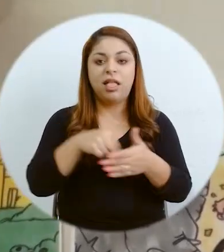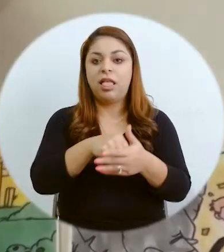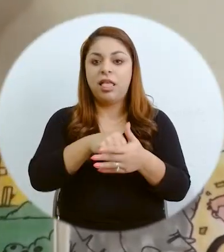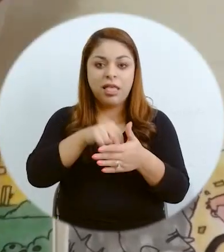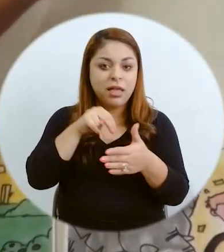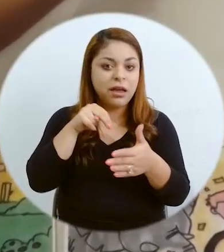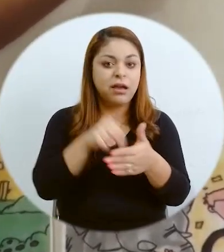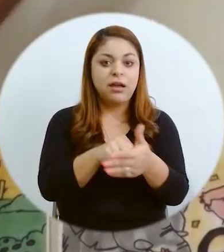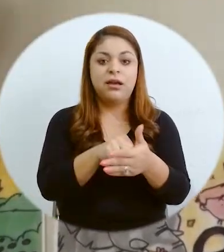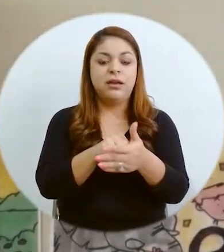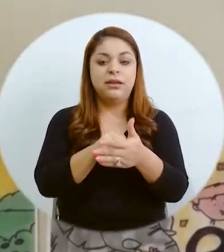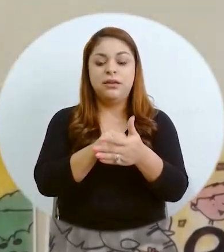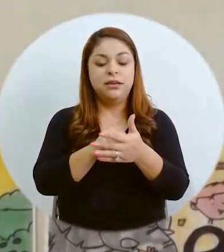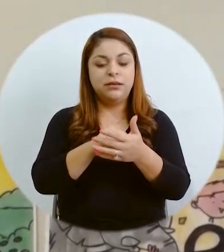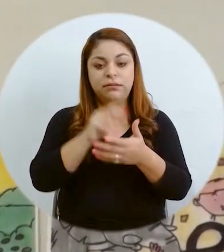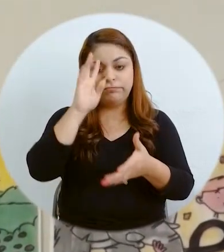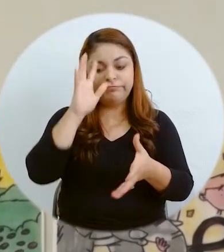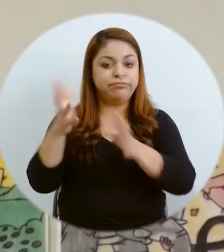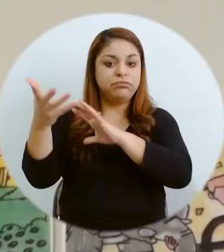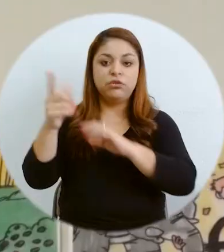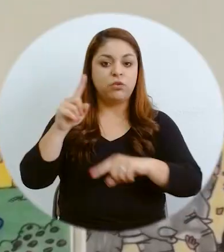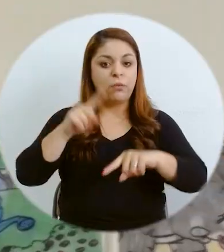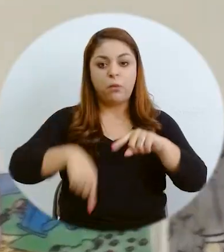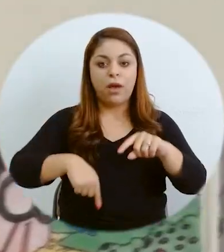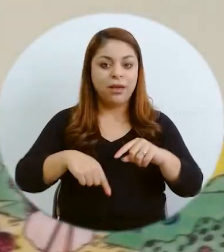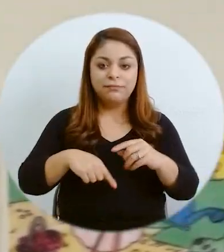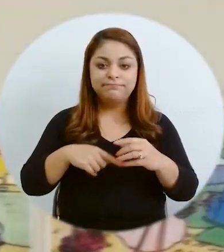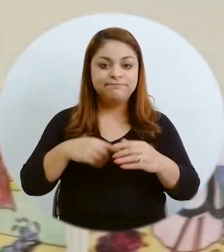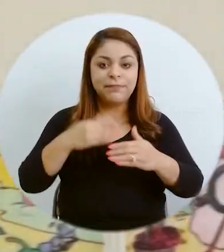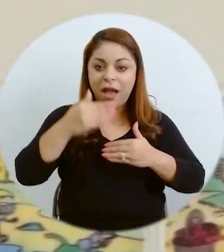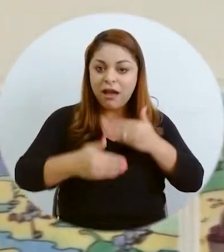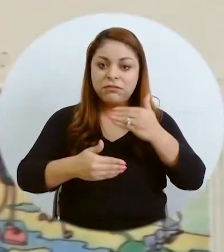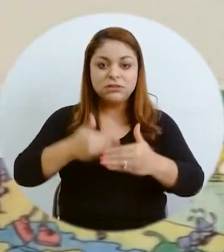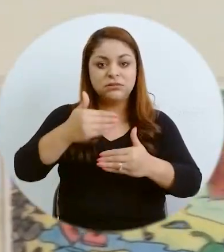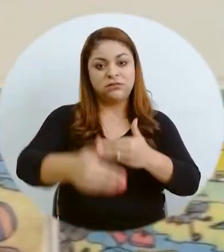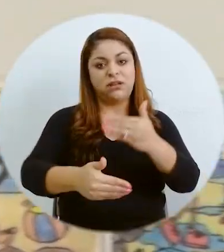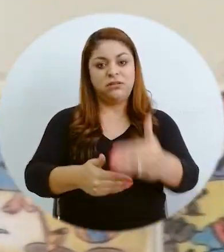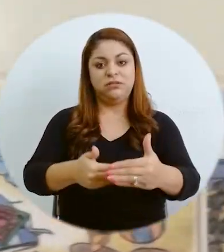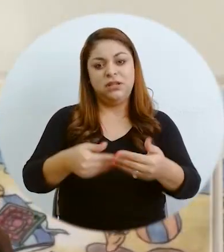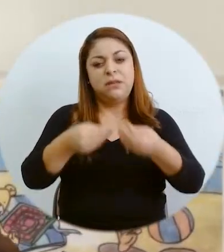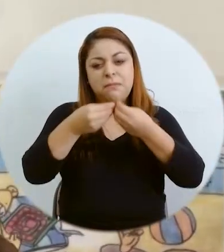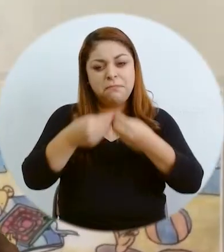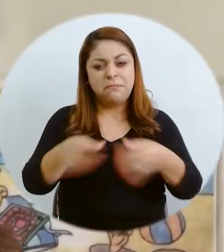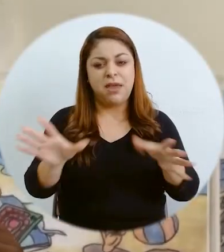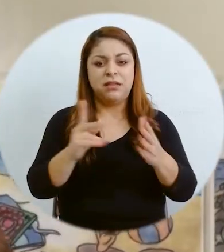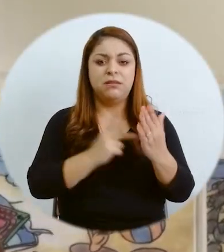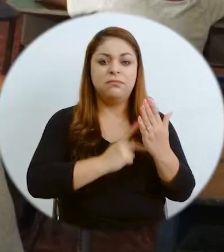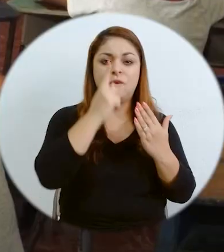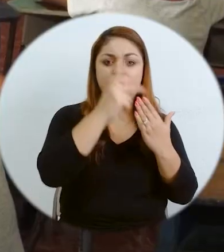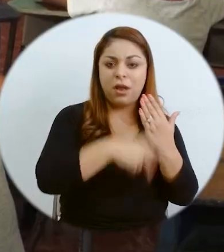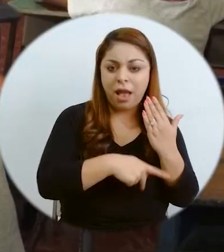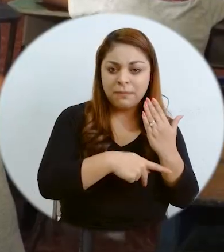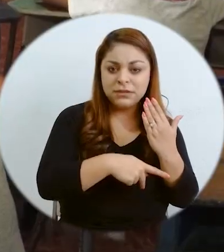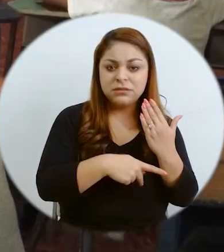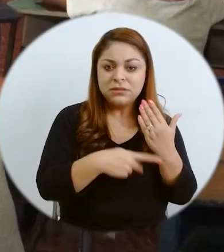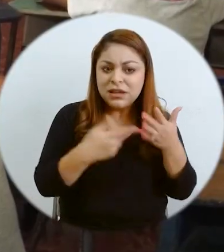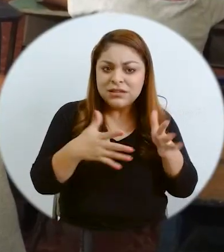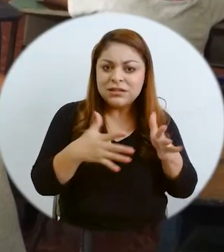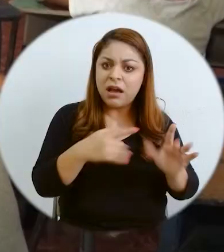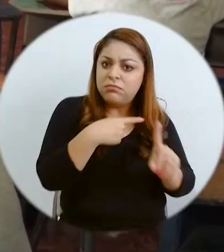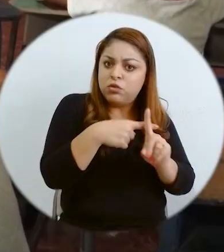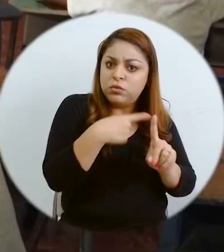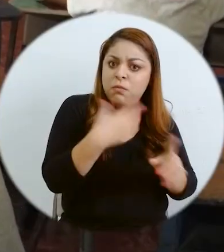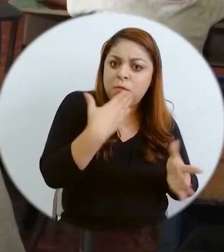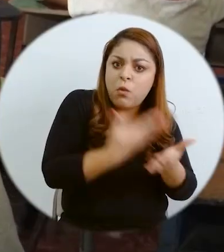eso es lo que permite ahí chocar, y es lo que no permite que avancemos, o es lo que permite que más bien perdamos